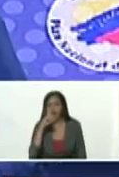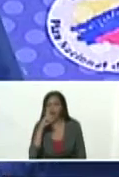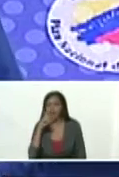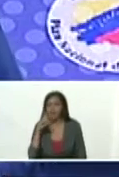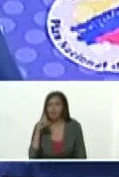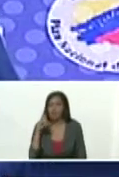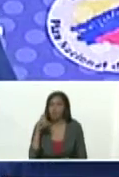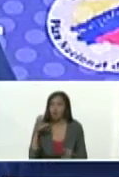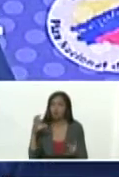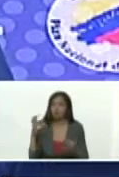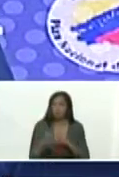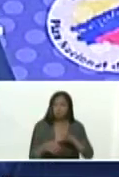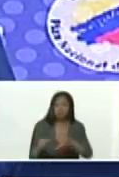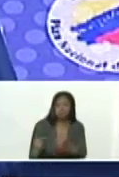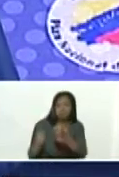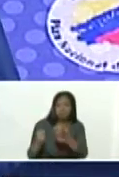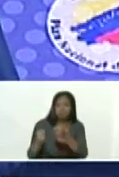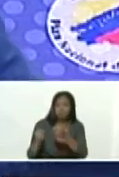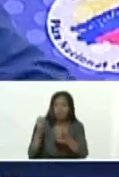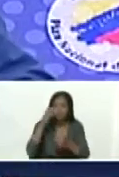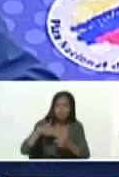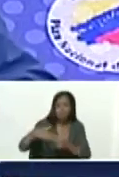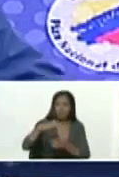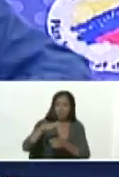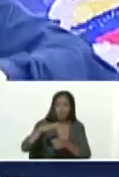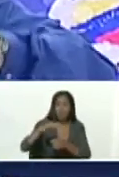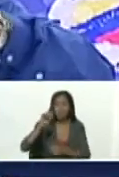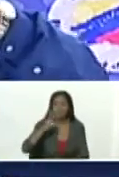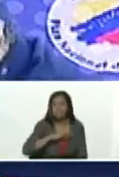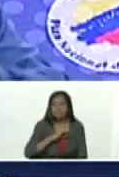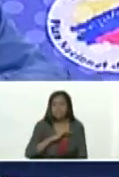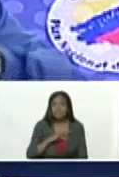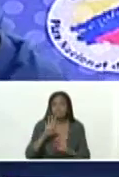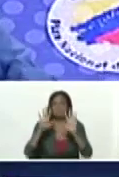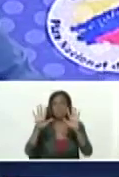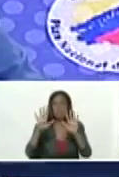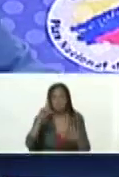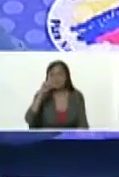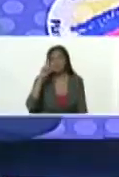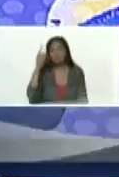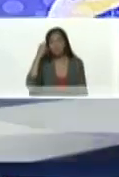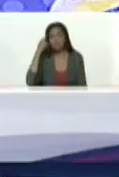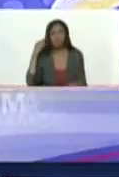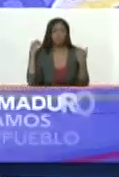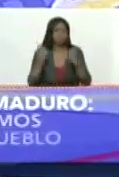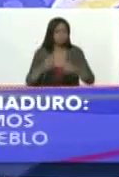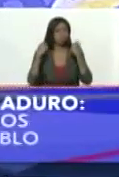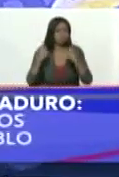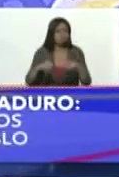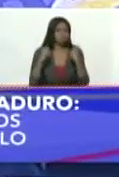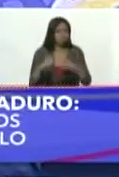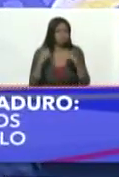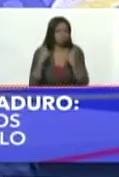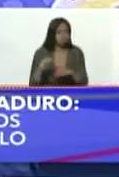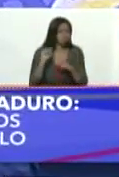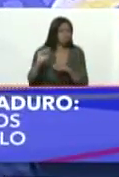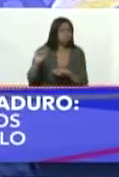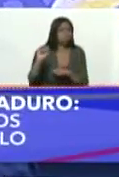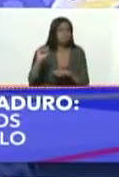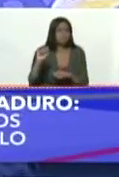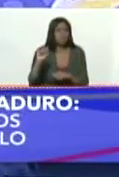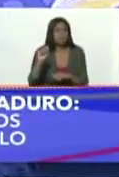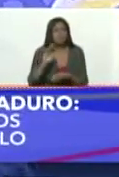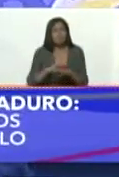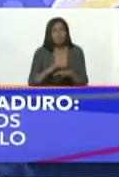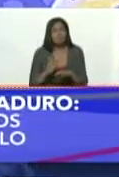salvaje y el pueblo chileno tiene 10 días de insurrección popular antineoliberal.